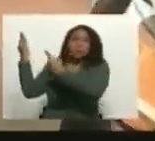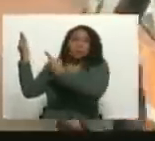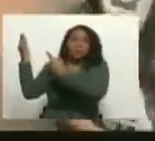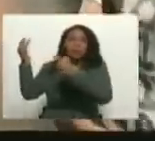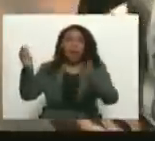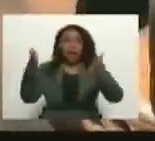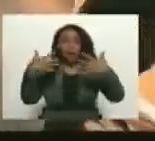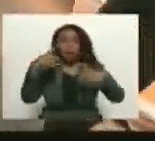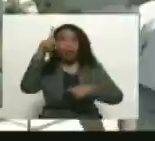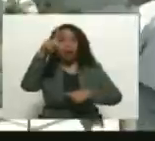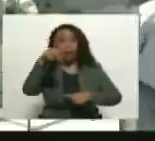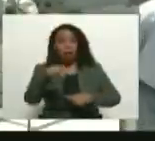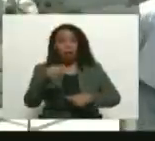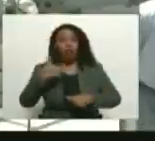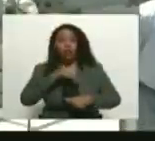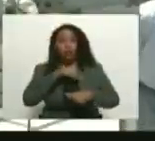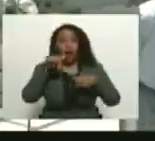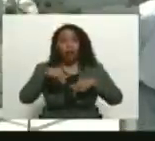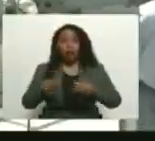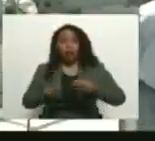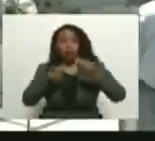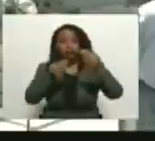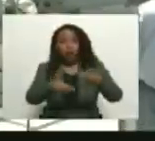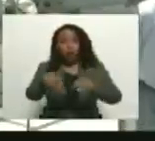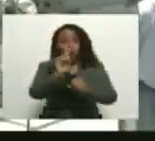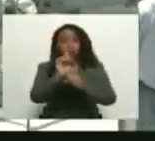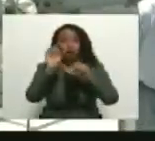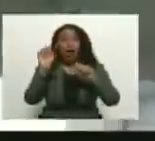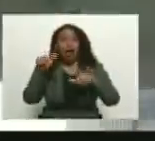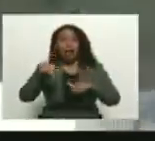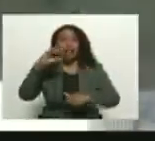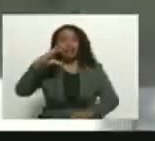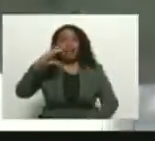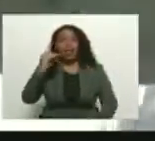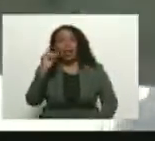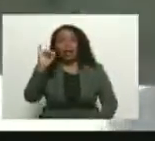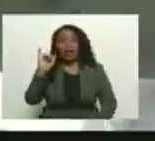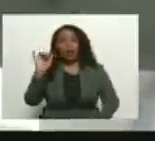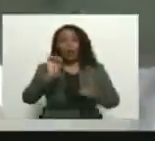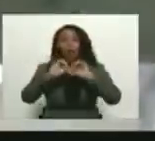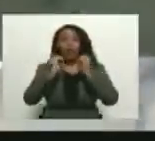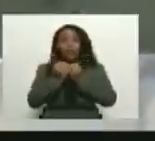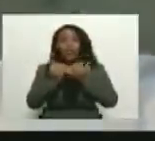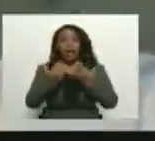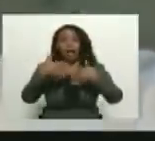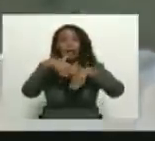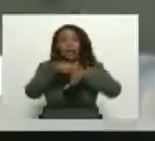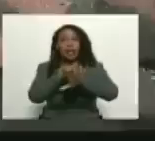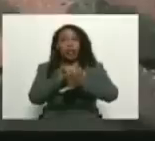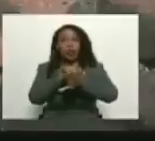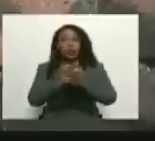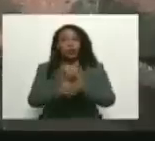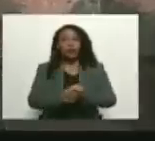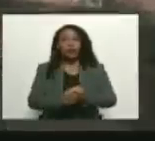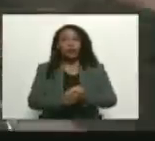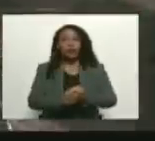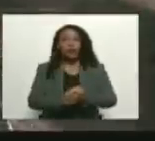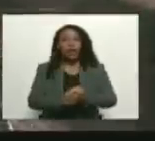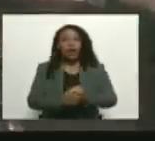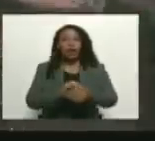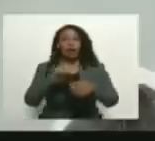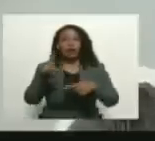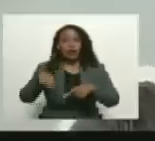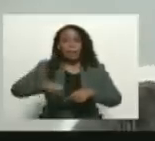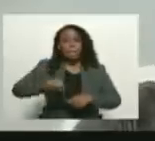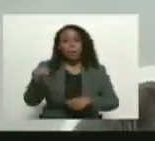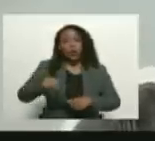Gracias a usted también estamos entregando no solamente el CDI, la sala de rehabilitación integral, el área de consulta, módulo policial,